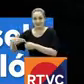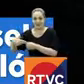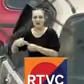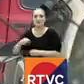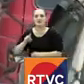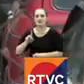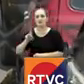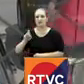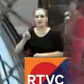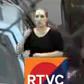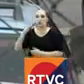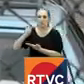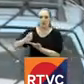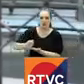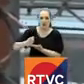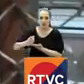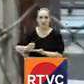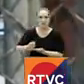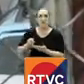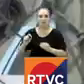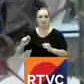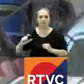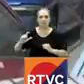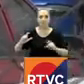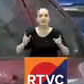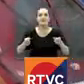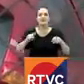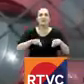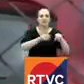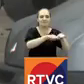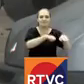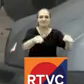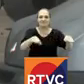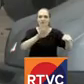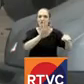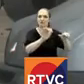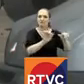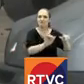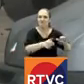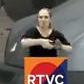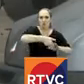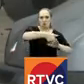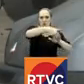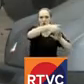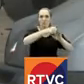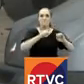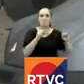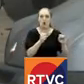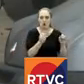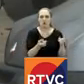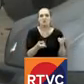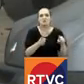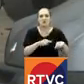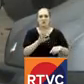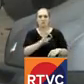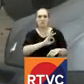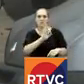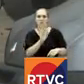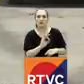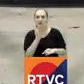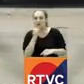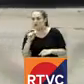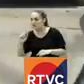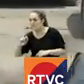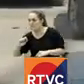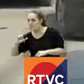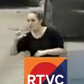166 por galón. La actualización de las tarifas de patios y grúas en Bogotá corresponde al 10,07% de acuerdo con la variación del salario mínimo en Colombia